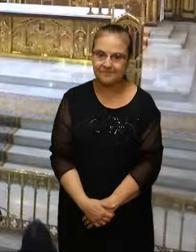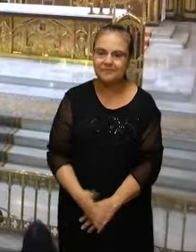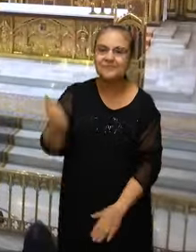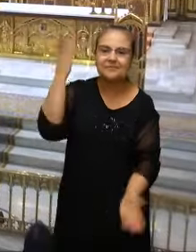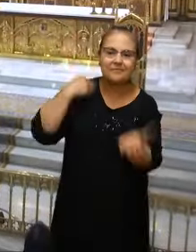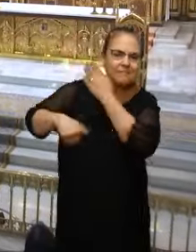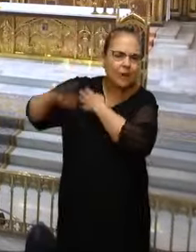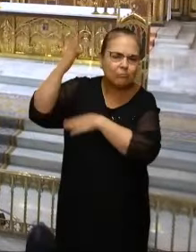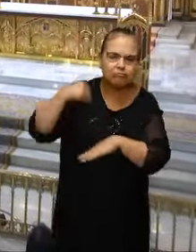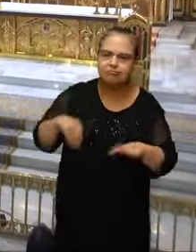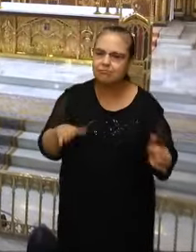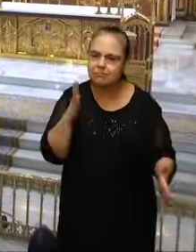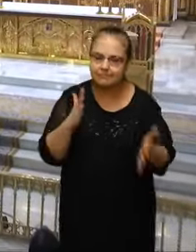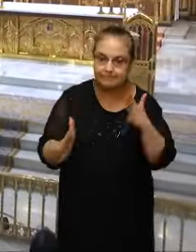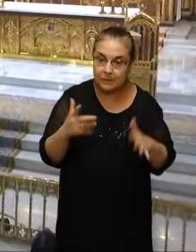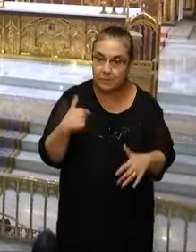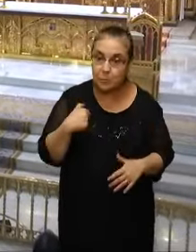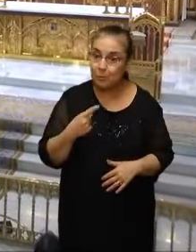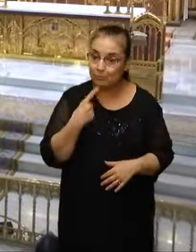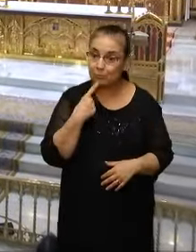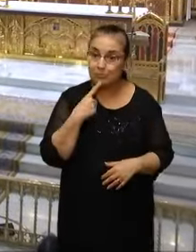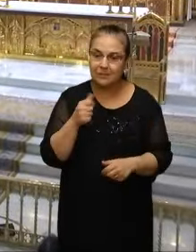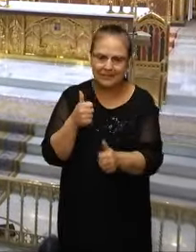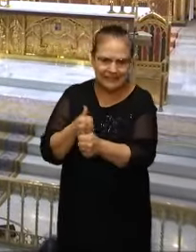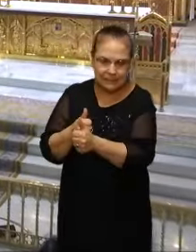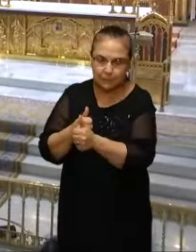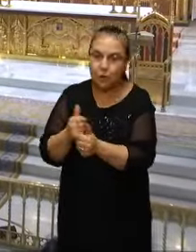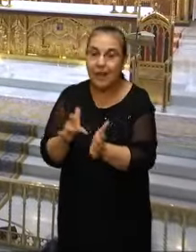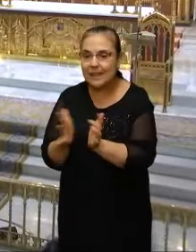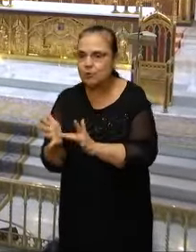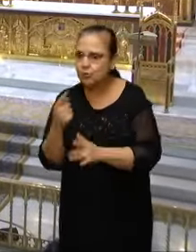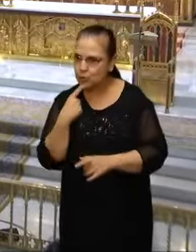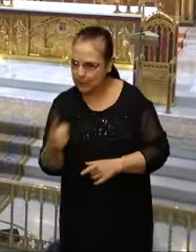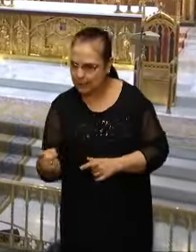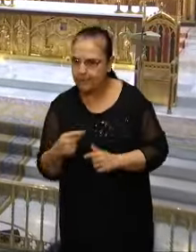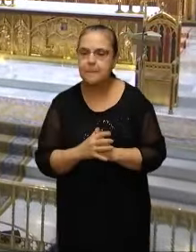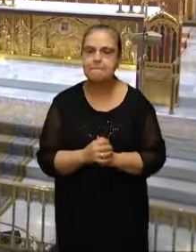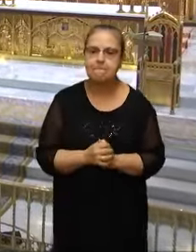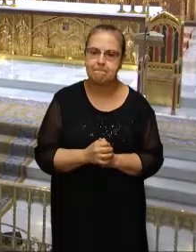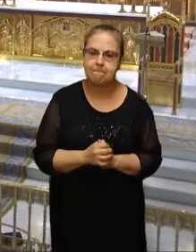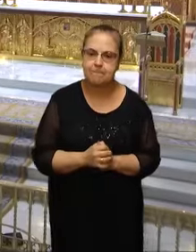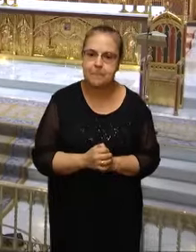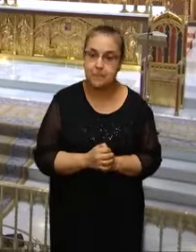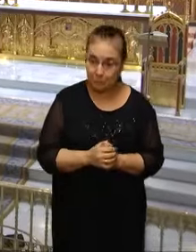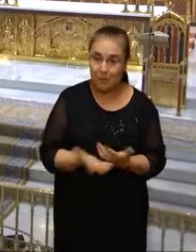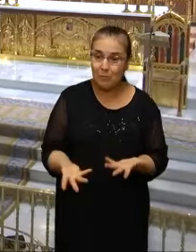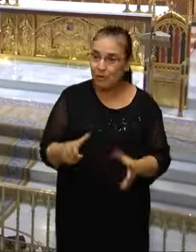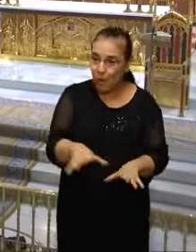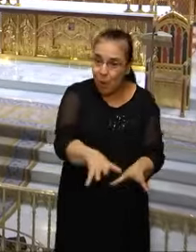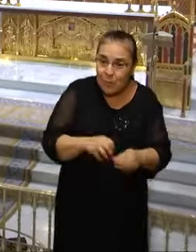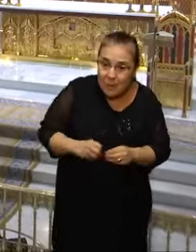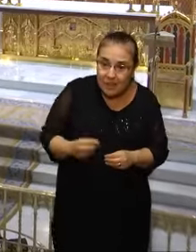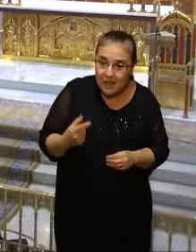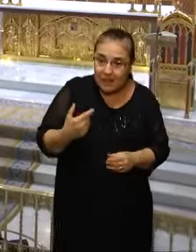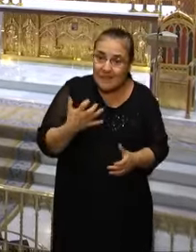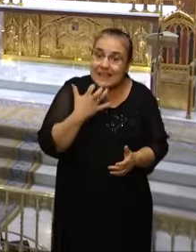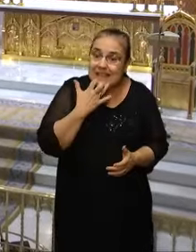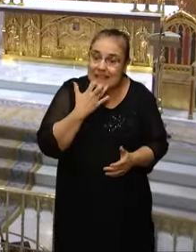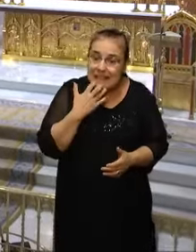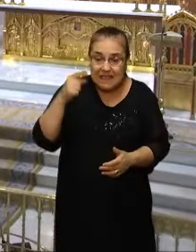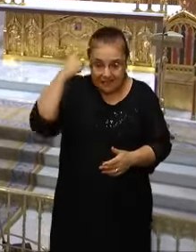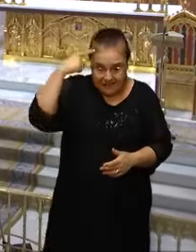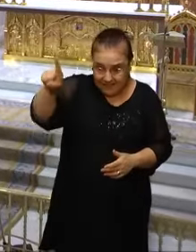en aquel tiempo dijo Jesús a sus discípulos comprendedor de